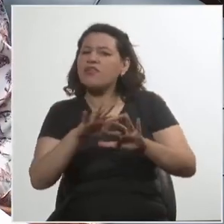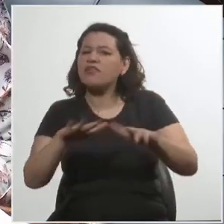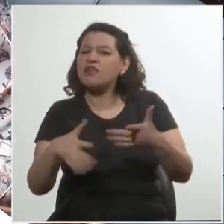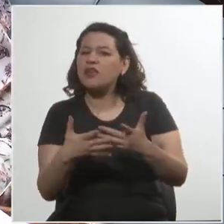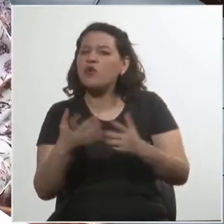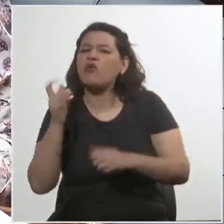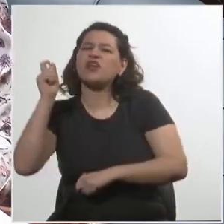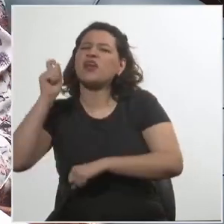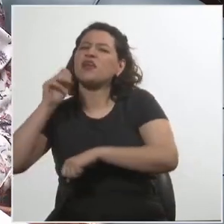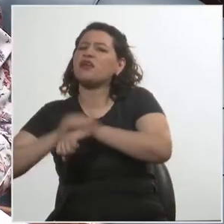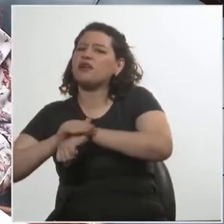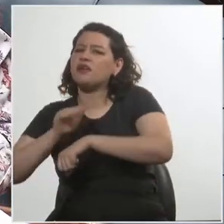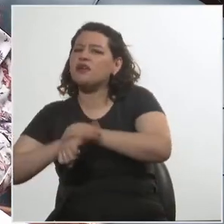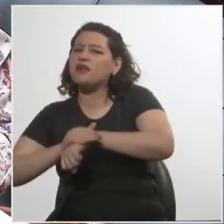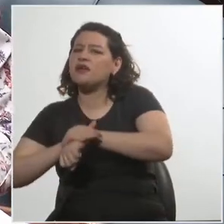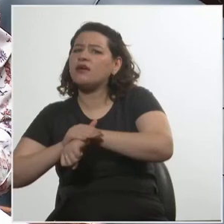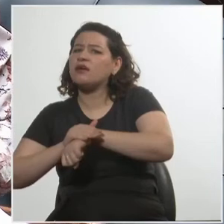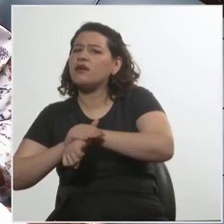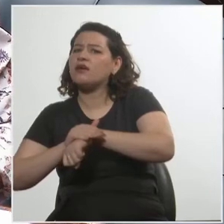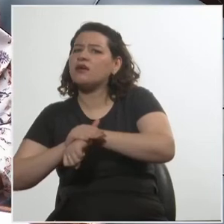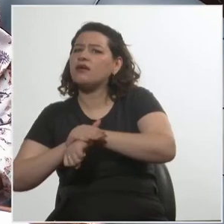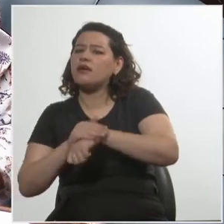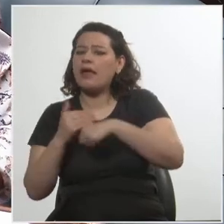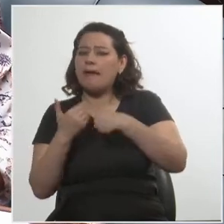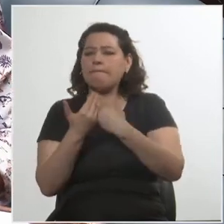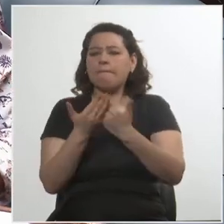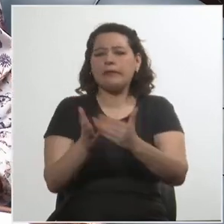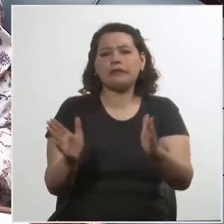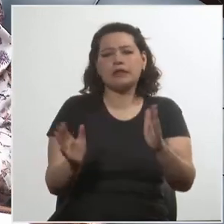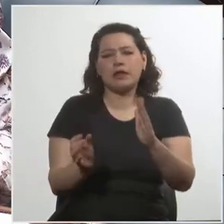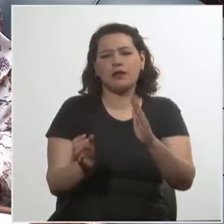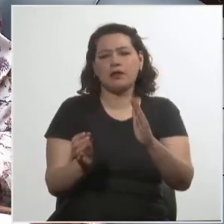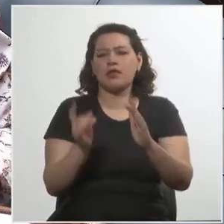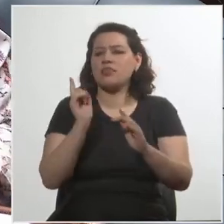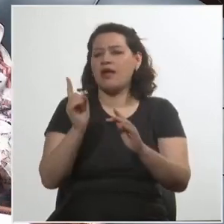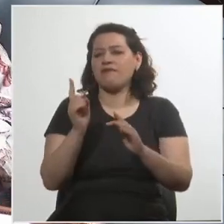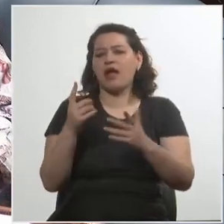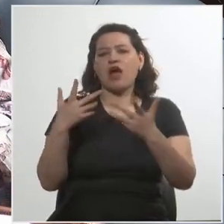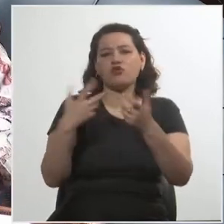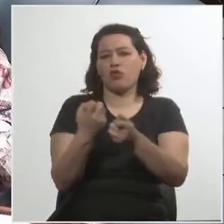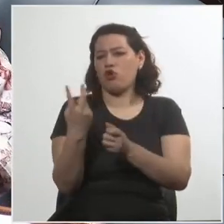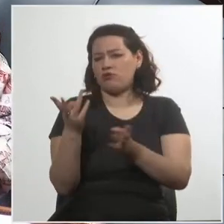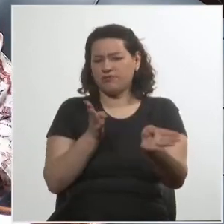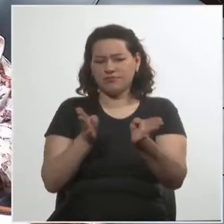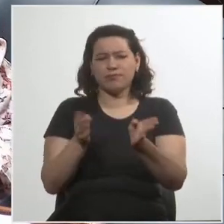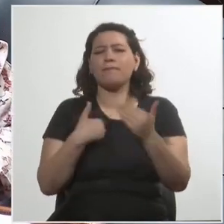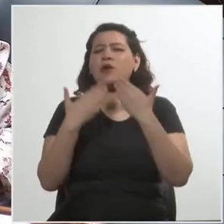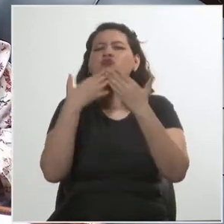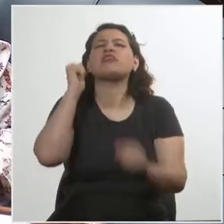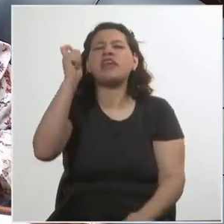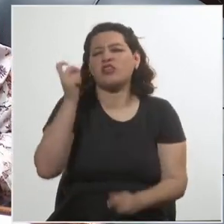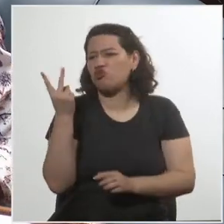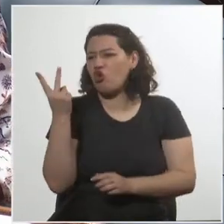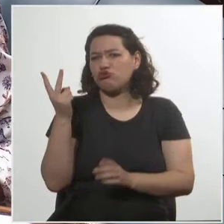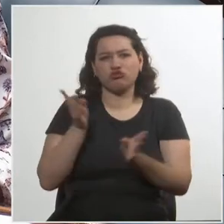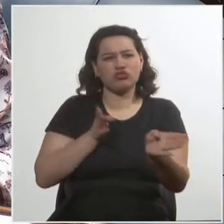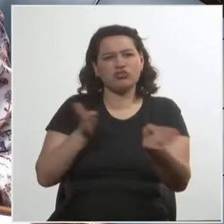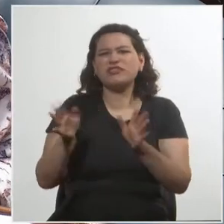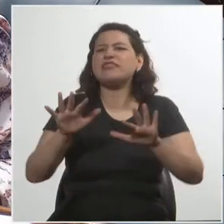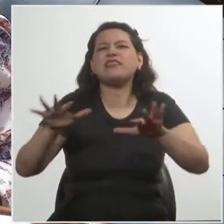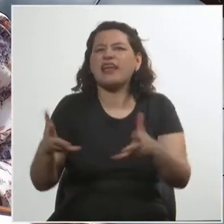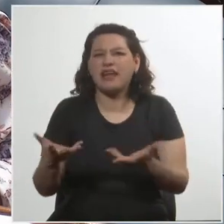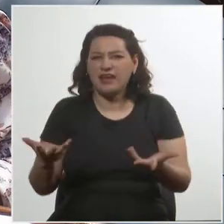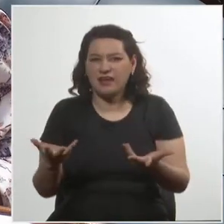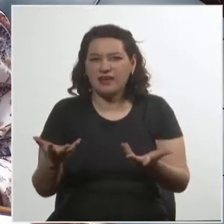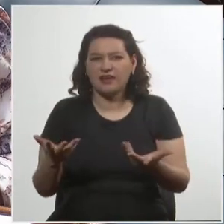Quiénes empiezan a aparecer elementos Como por ejemplo hay que reparar a las dos partes Cuáles son las dos partes las dos partes de